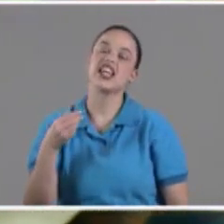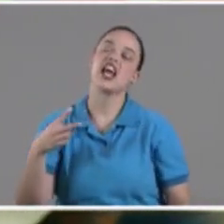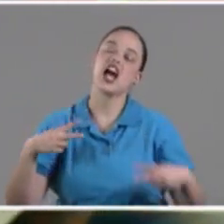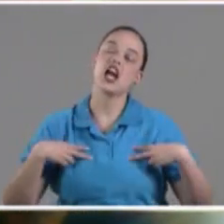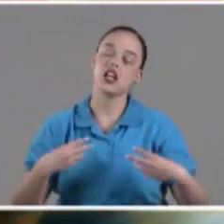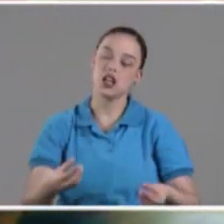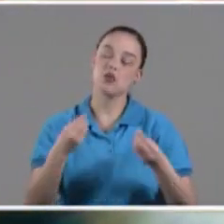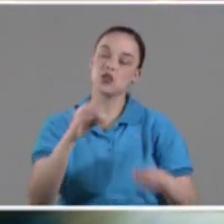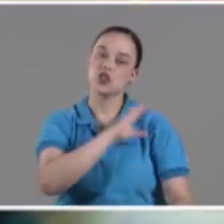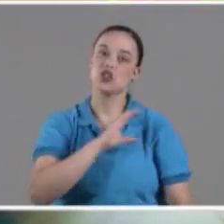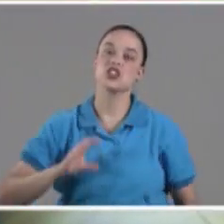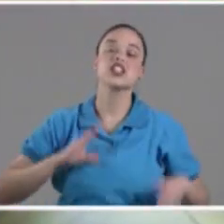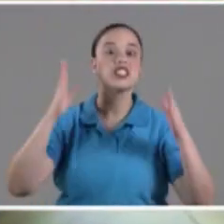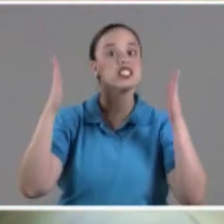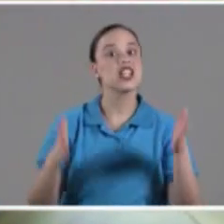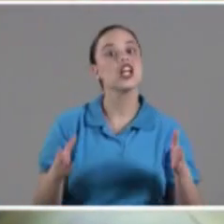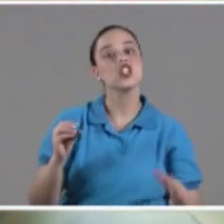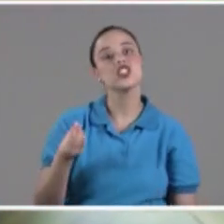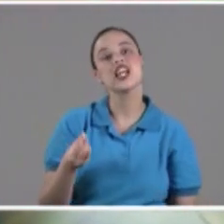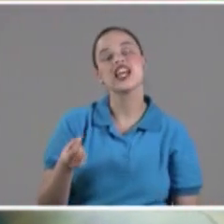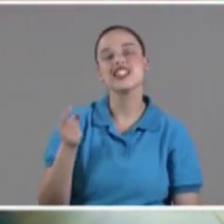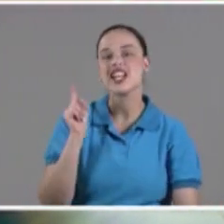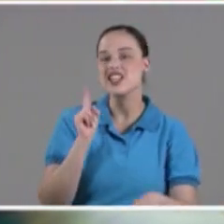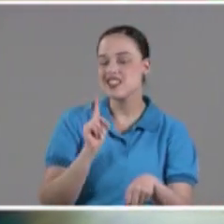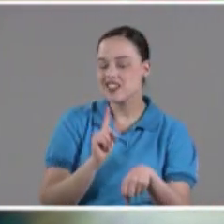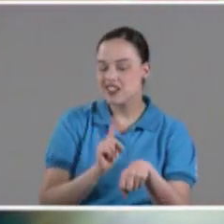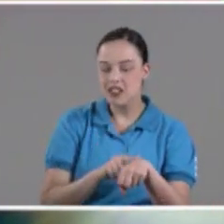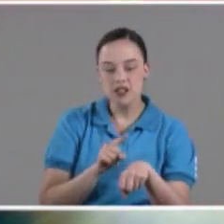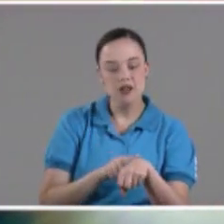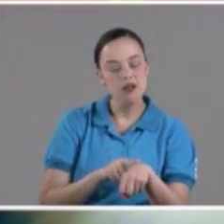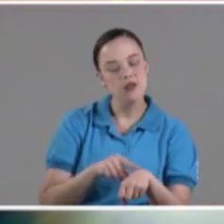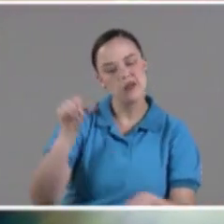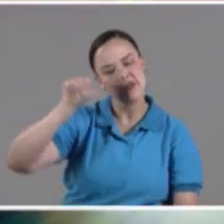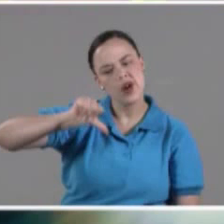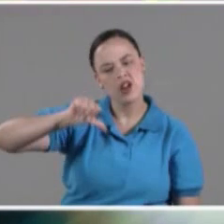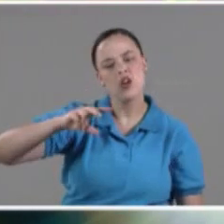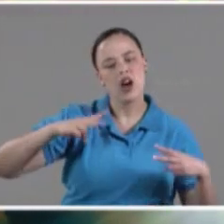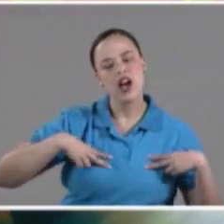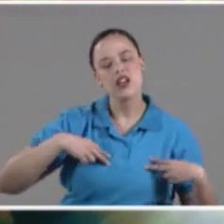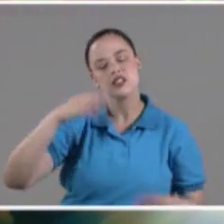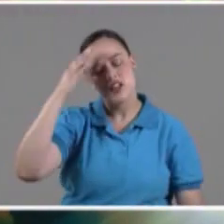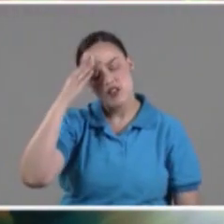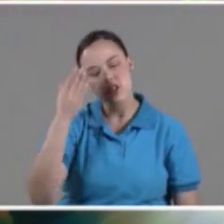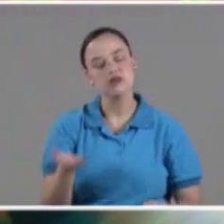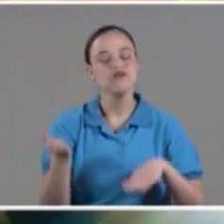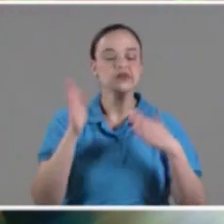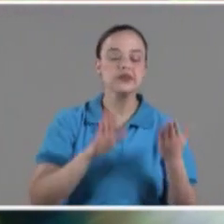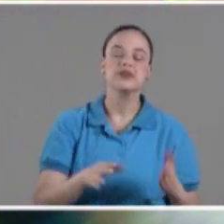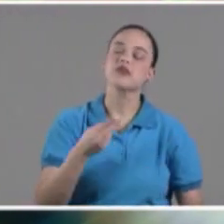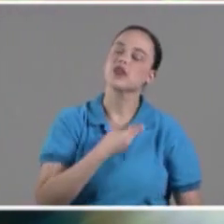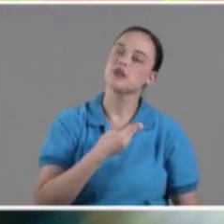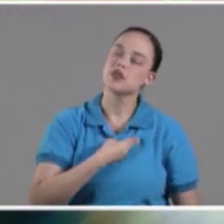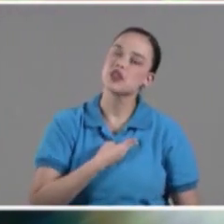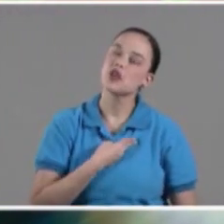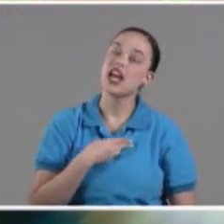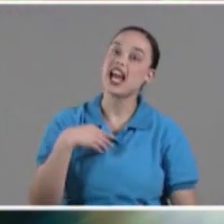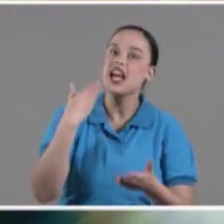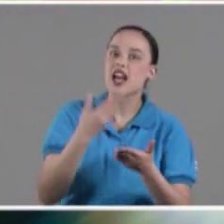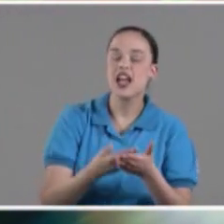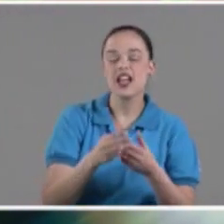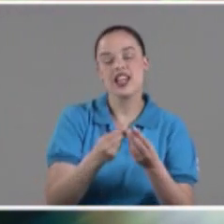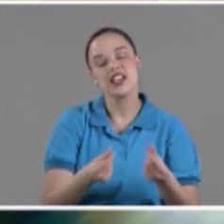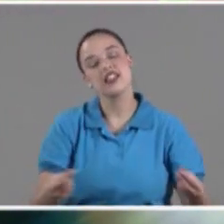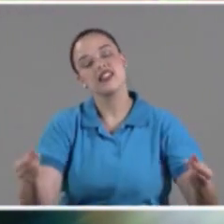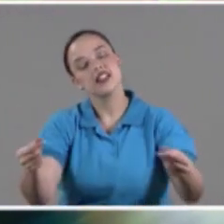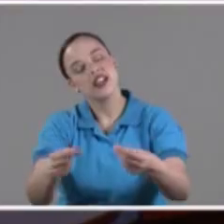muchos cristianos que en el momento crítico han sabido morir a sí mismos y caer en tierra y